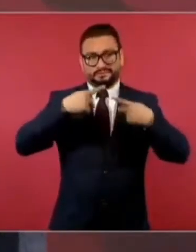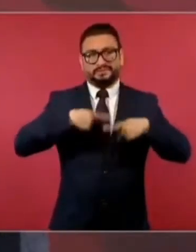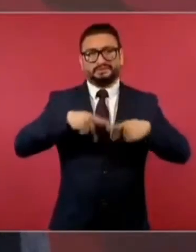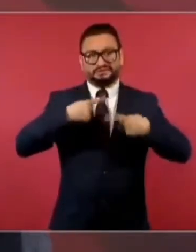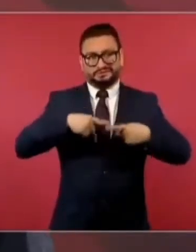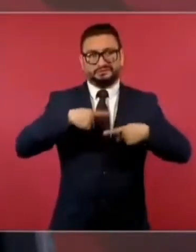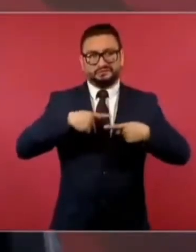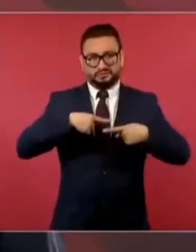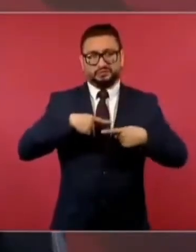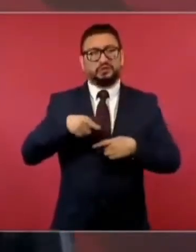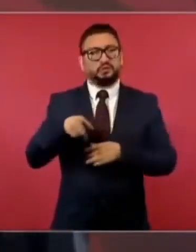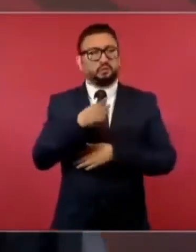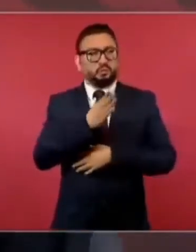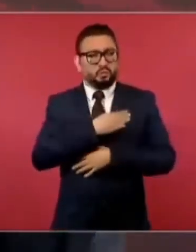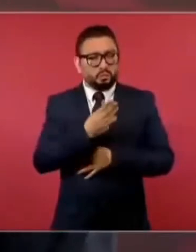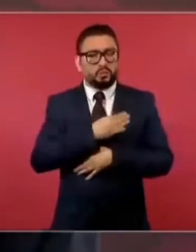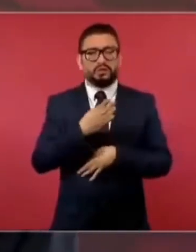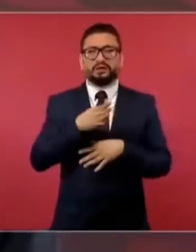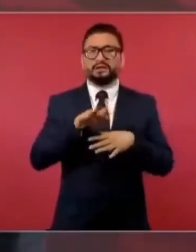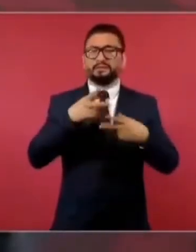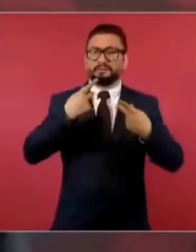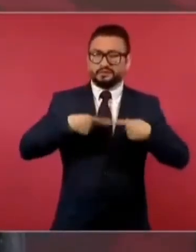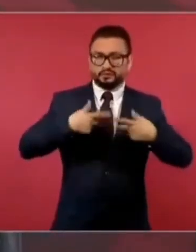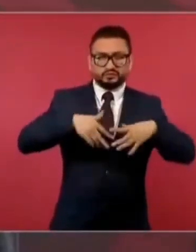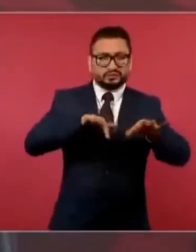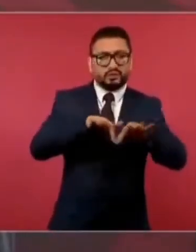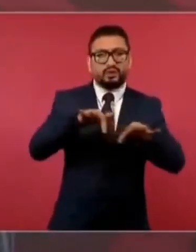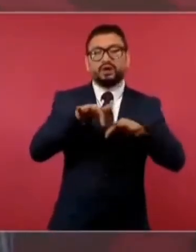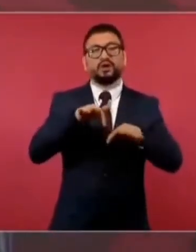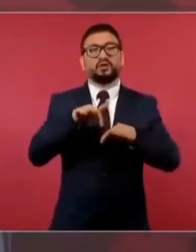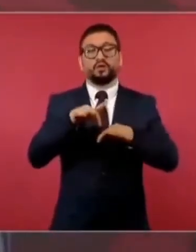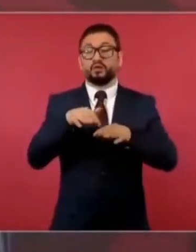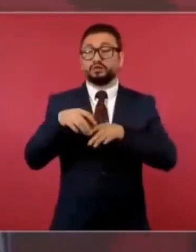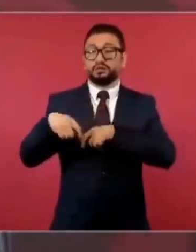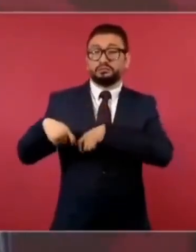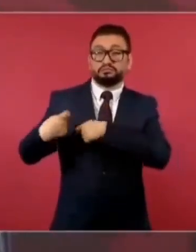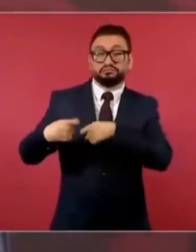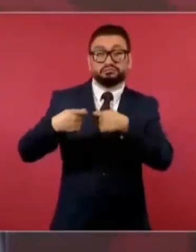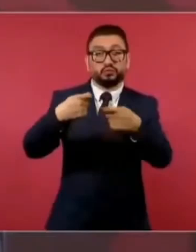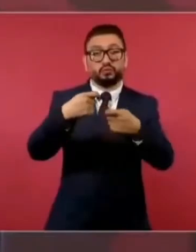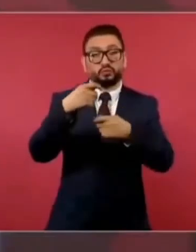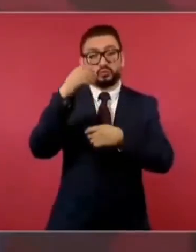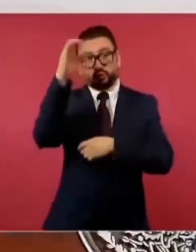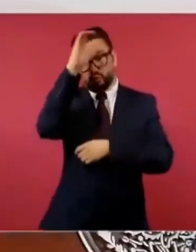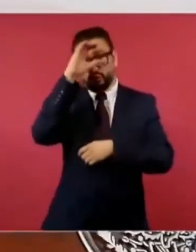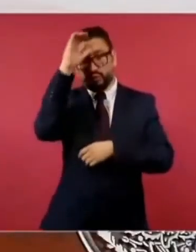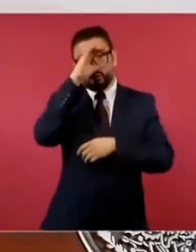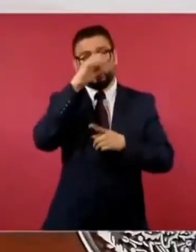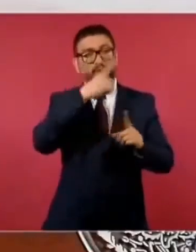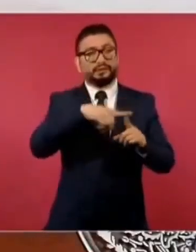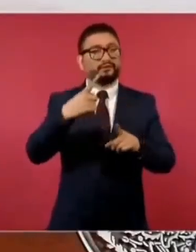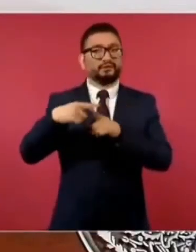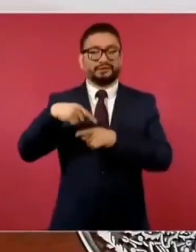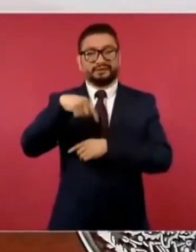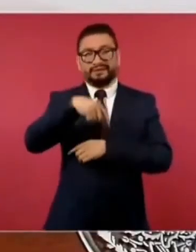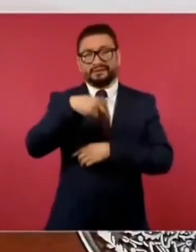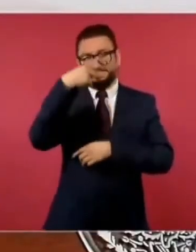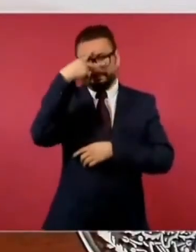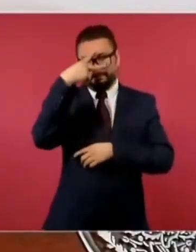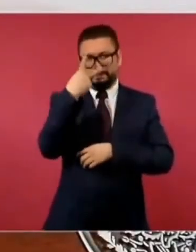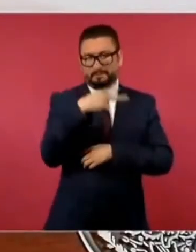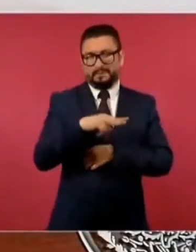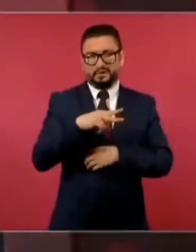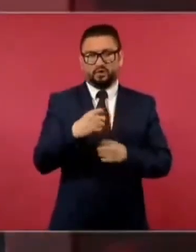heredero de grandes culturas y civilizaciones. México es una potencia